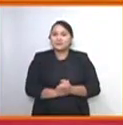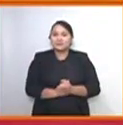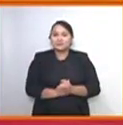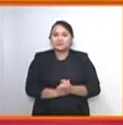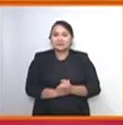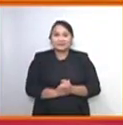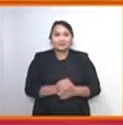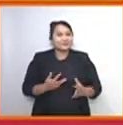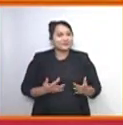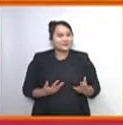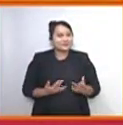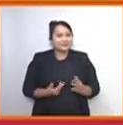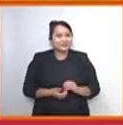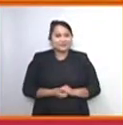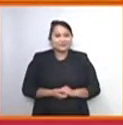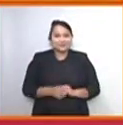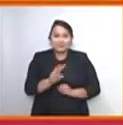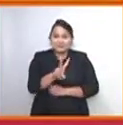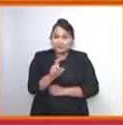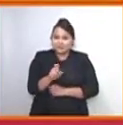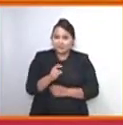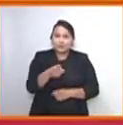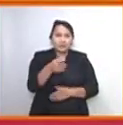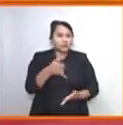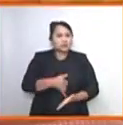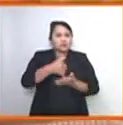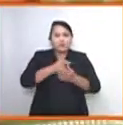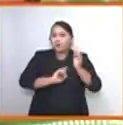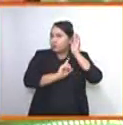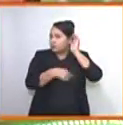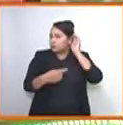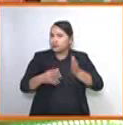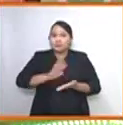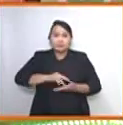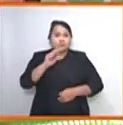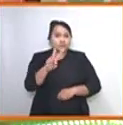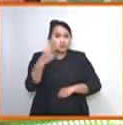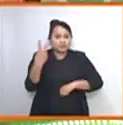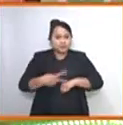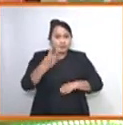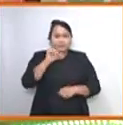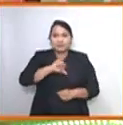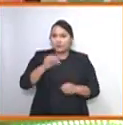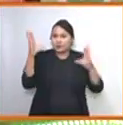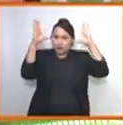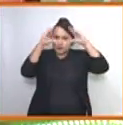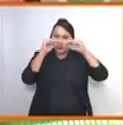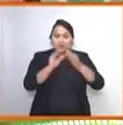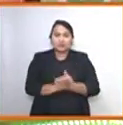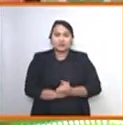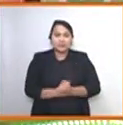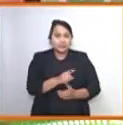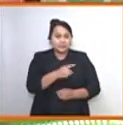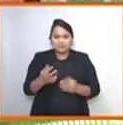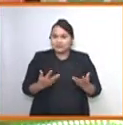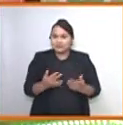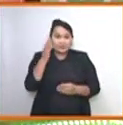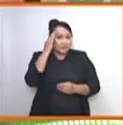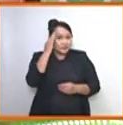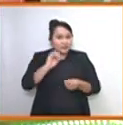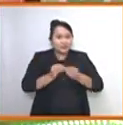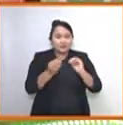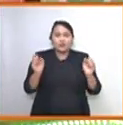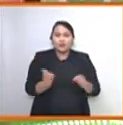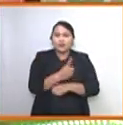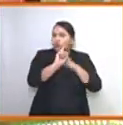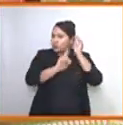porque esta es 2X. Tu premio en la diaria es multiplicado por 2 esta noche. Pero si estás esperando el número afortunado para más uno,